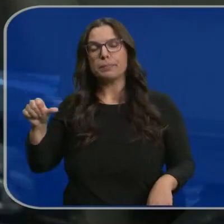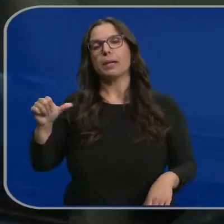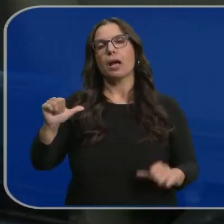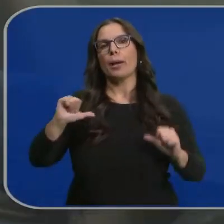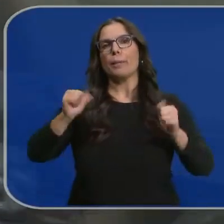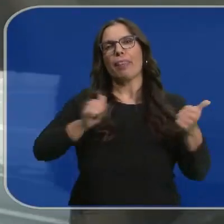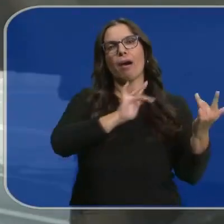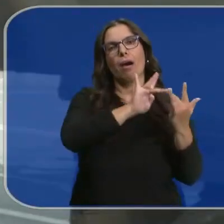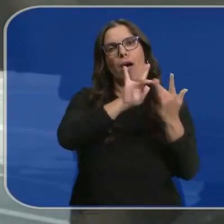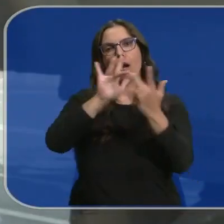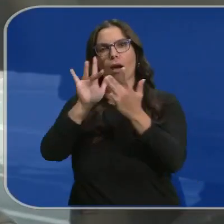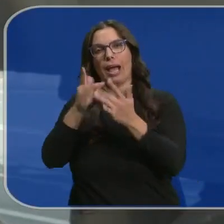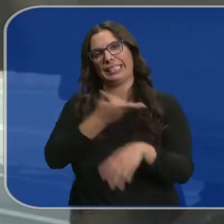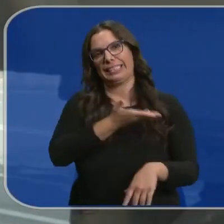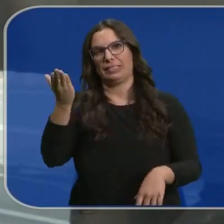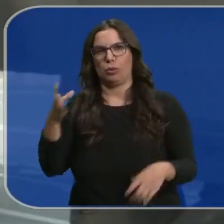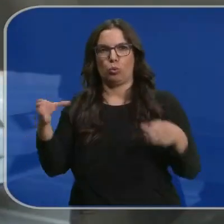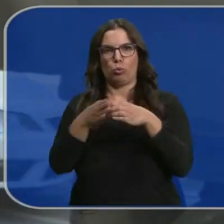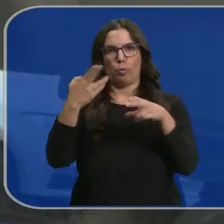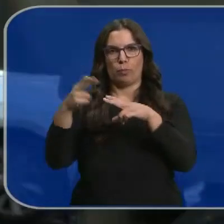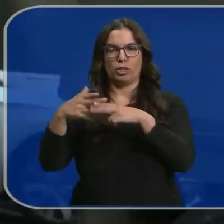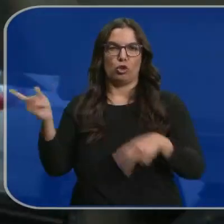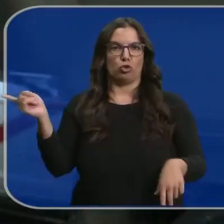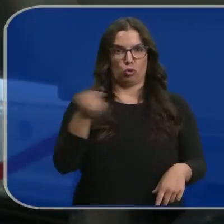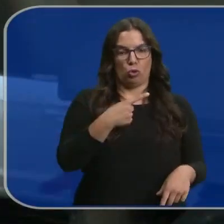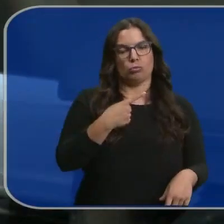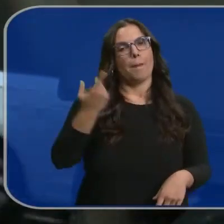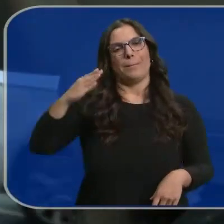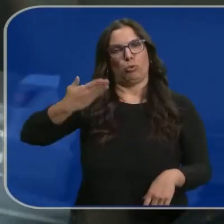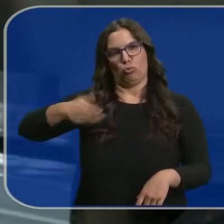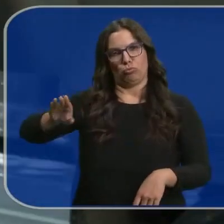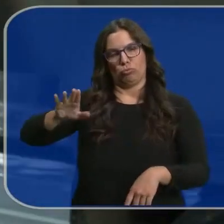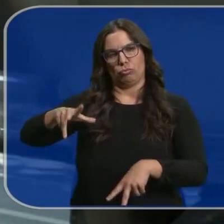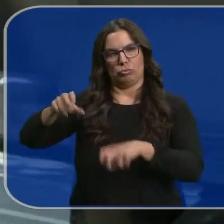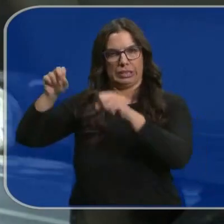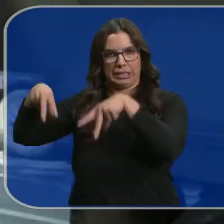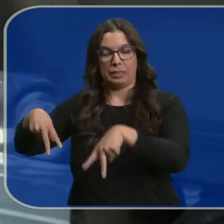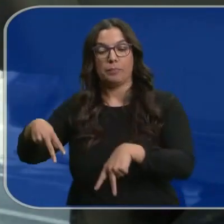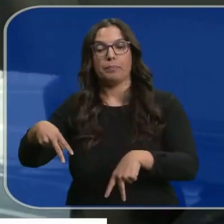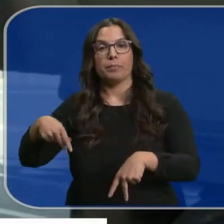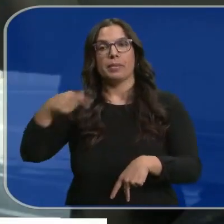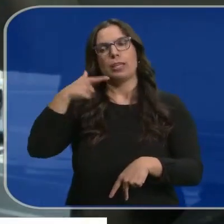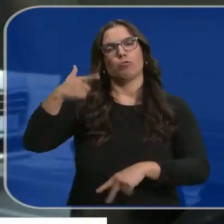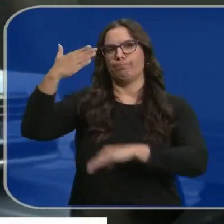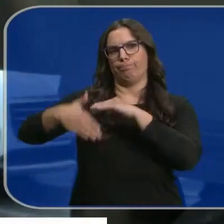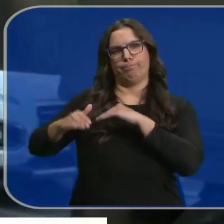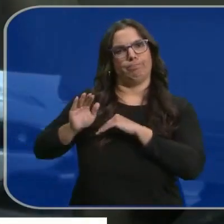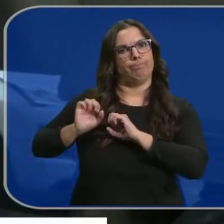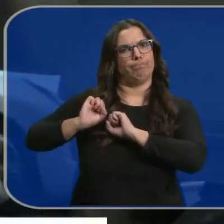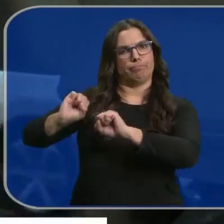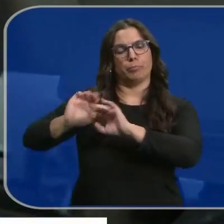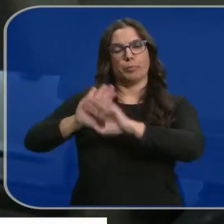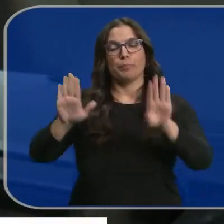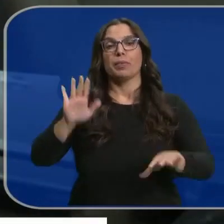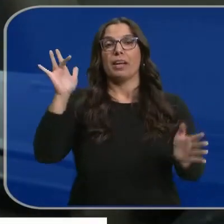el que empiezan esos contactos con todas las formaciones políticas, a excepción de Bildu, que recalcan sigue siendo esa línea roja. No hay fechas